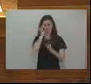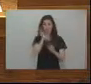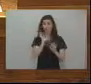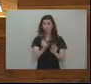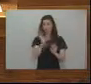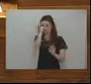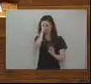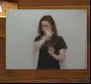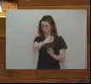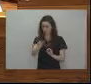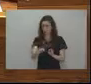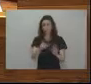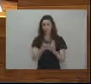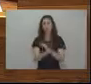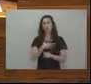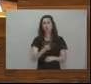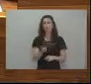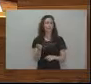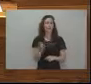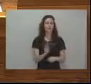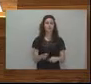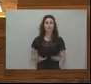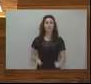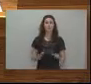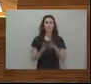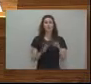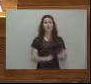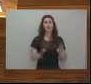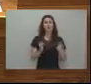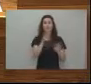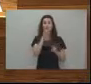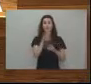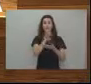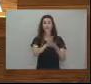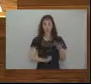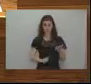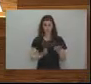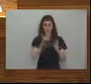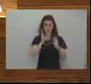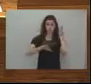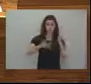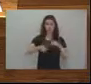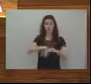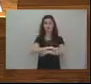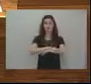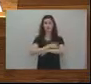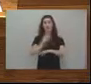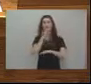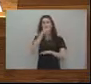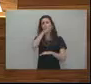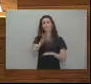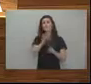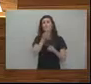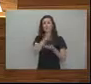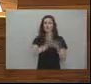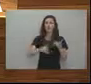Porque eso no es coraje, de verdad. El informe de intervención del Estado decía una cosa terrible, decía que la demanda, cuando se hizo el informe de